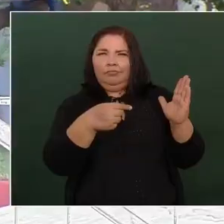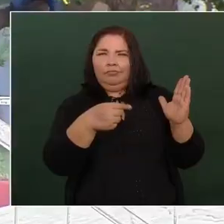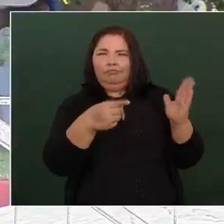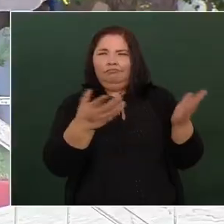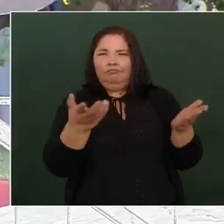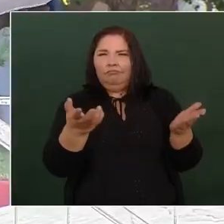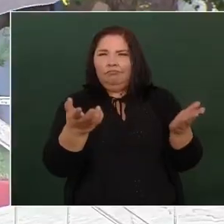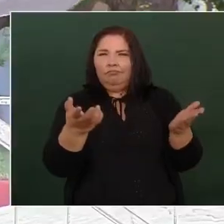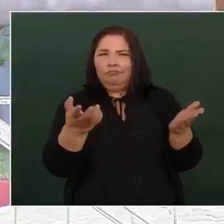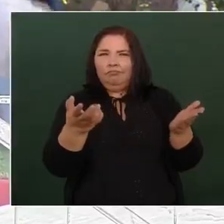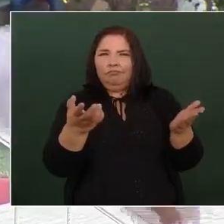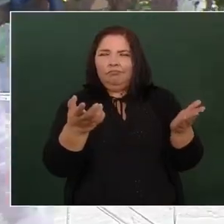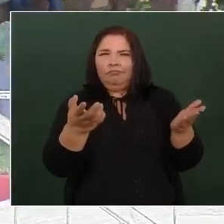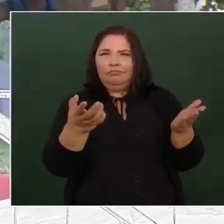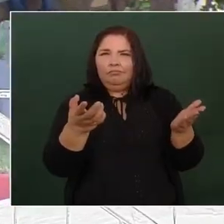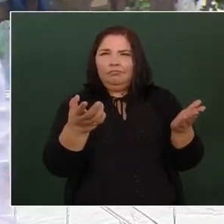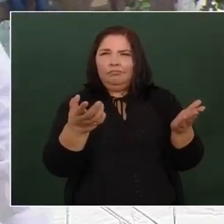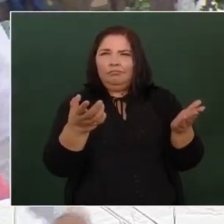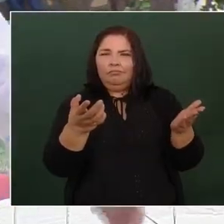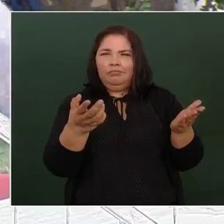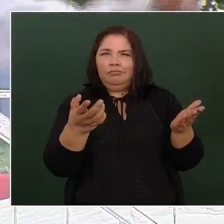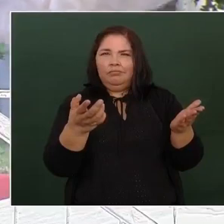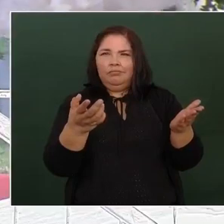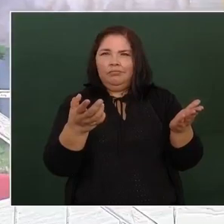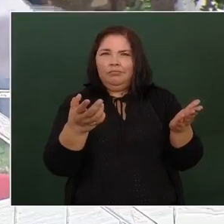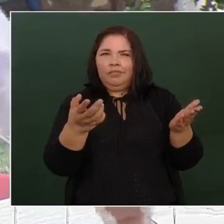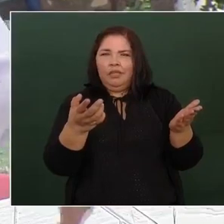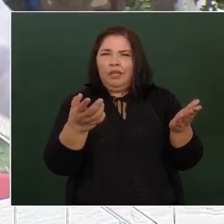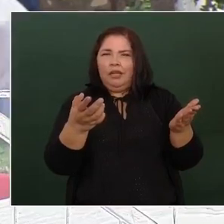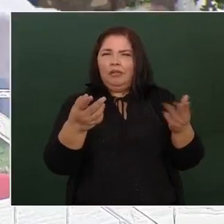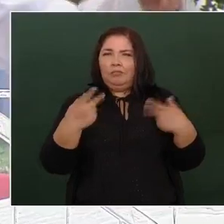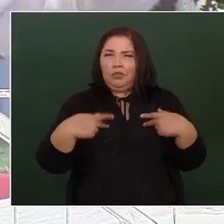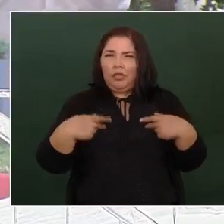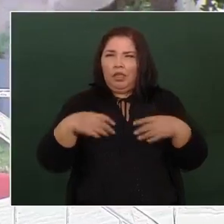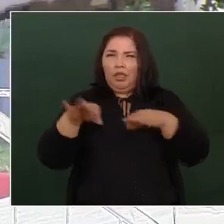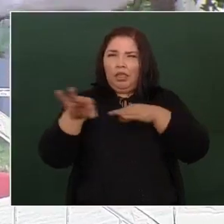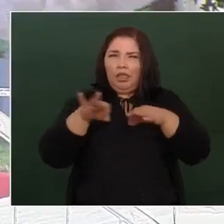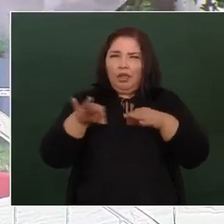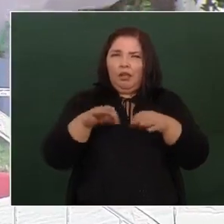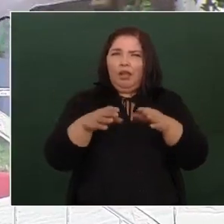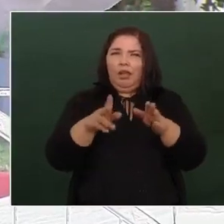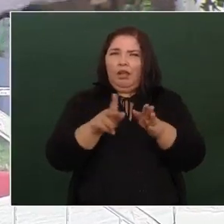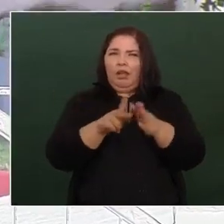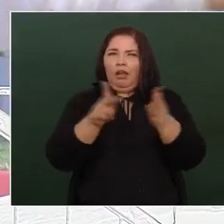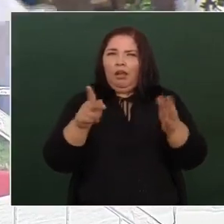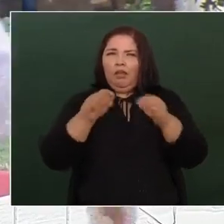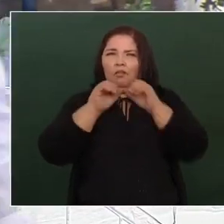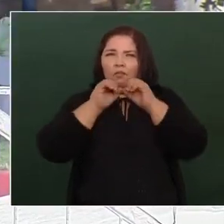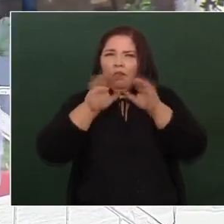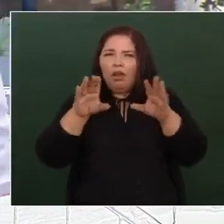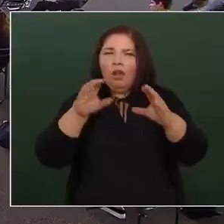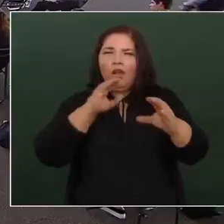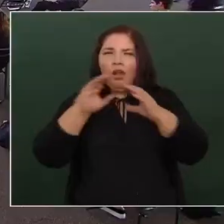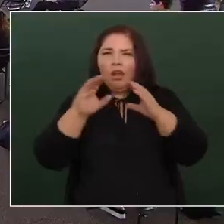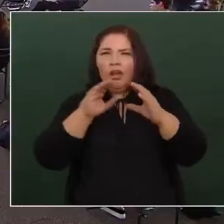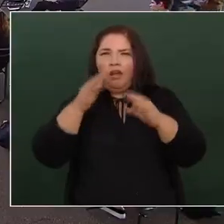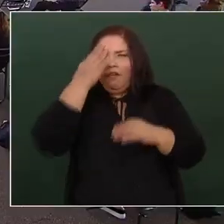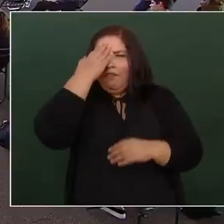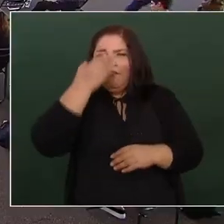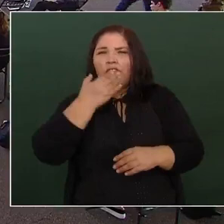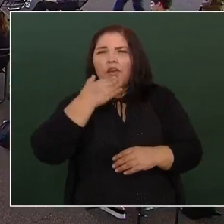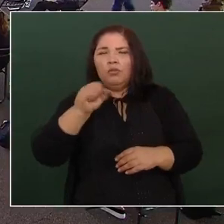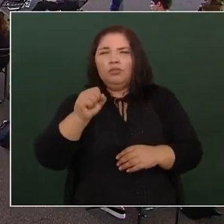Pero no son los periodistas, ni siquiera los periodistas más famosos, son